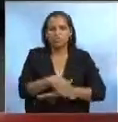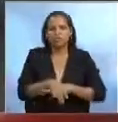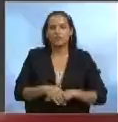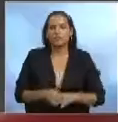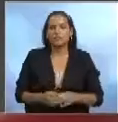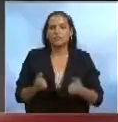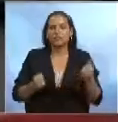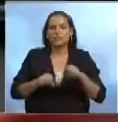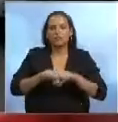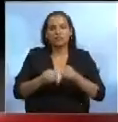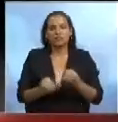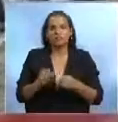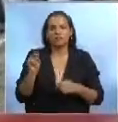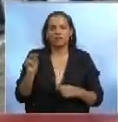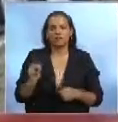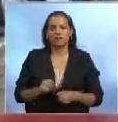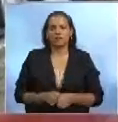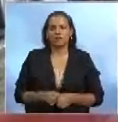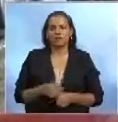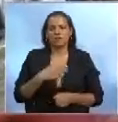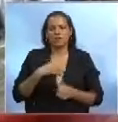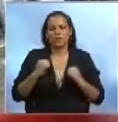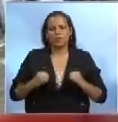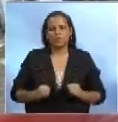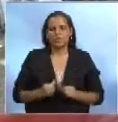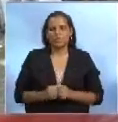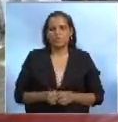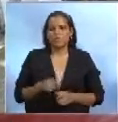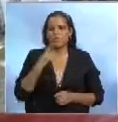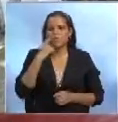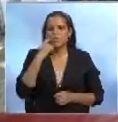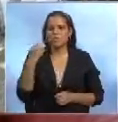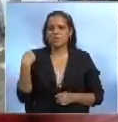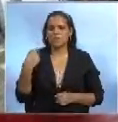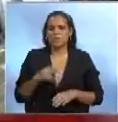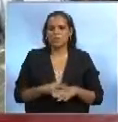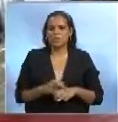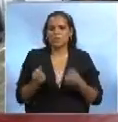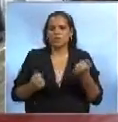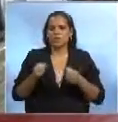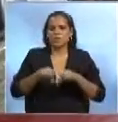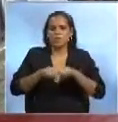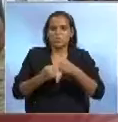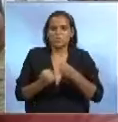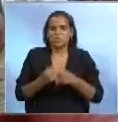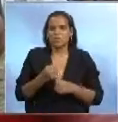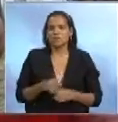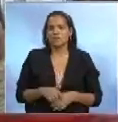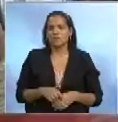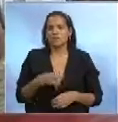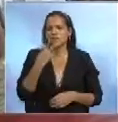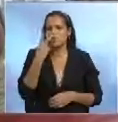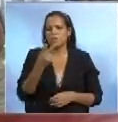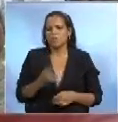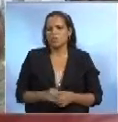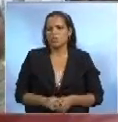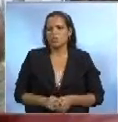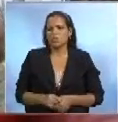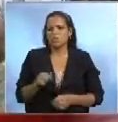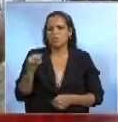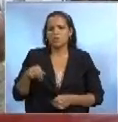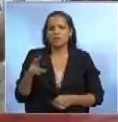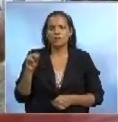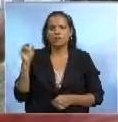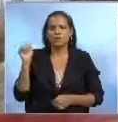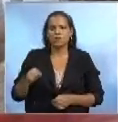sus vehículos los que se dañen. Y me da pena por los señores que tienen vehículos, cómo se les daña su vehículo, cómo se les destruye el vehículo. Aquí